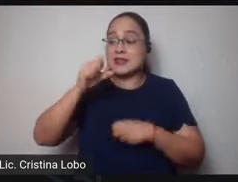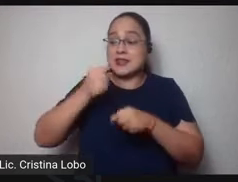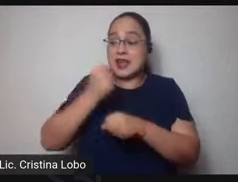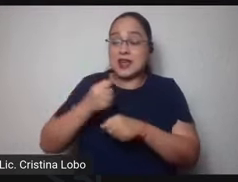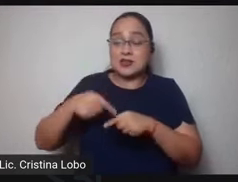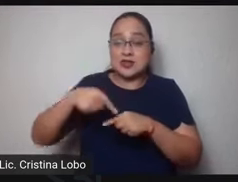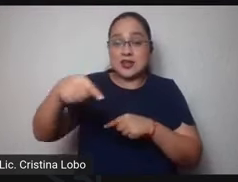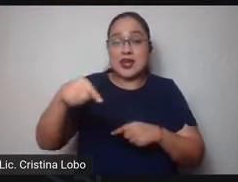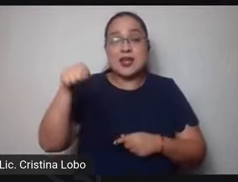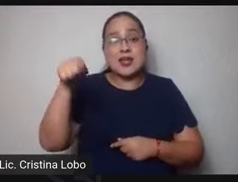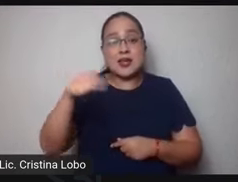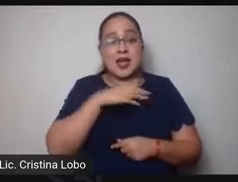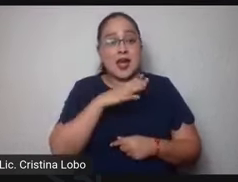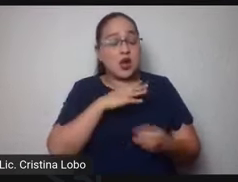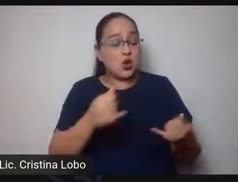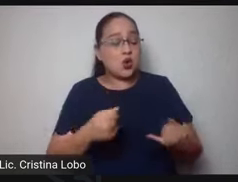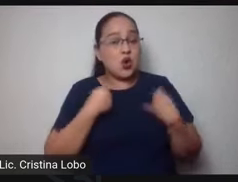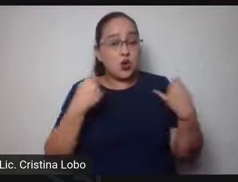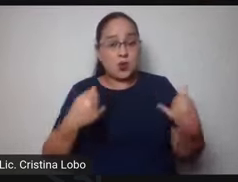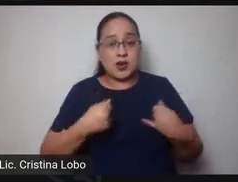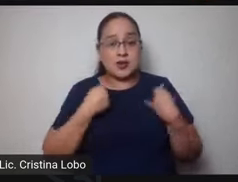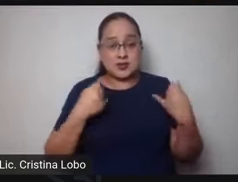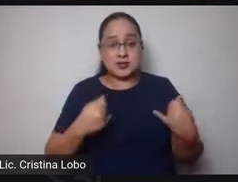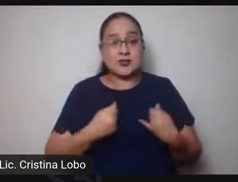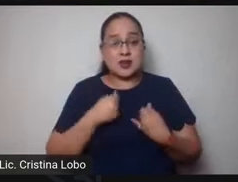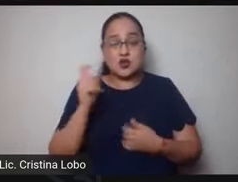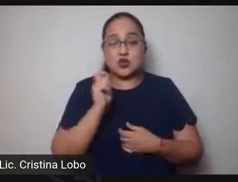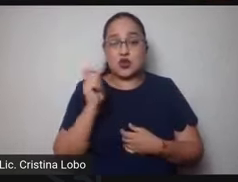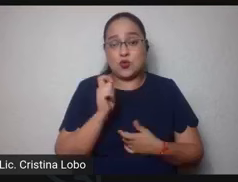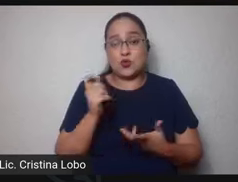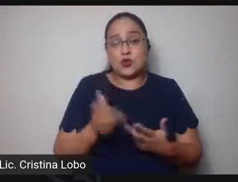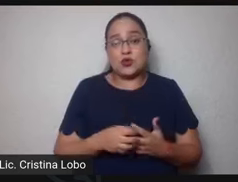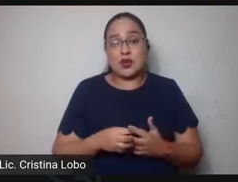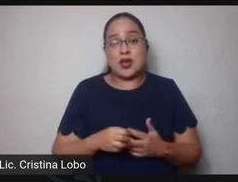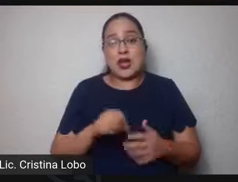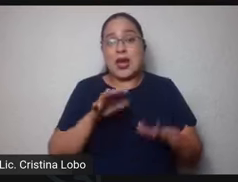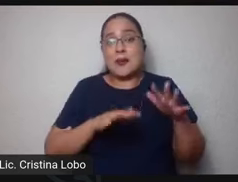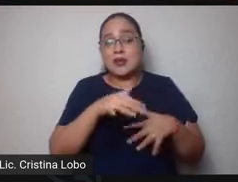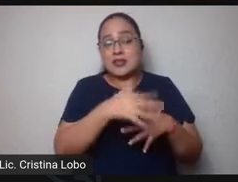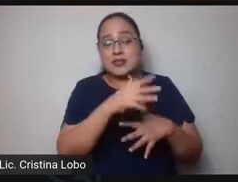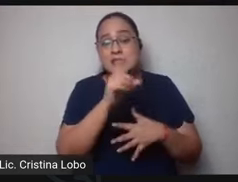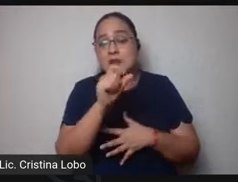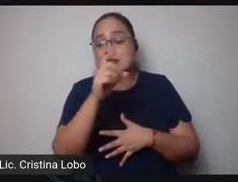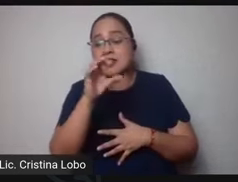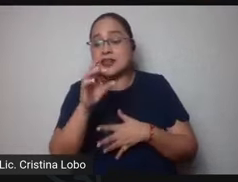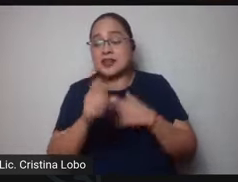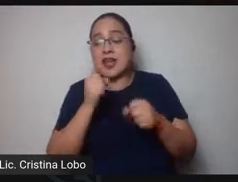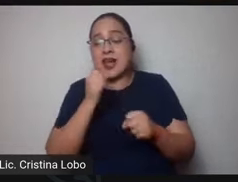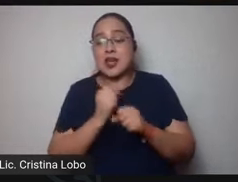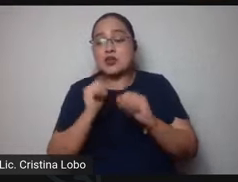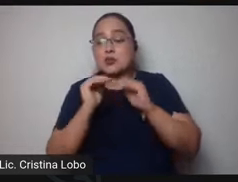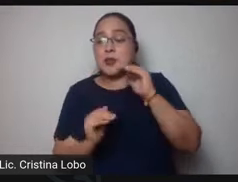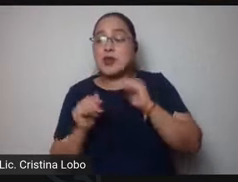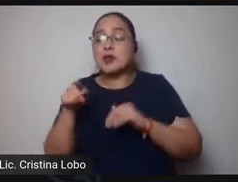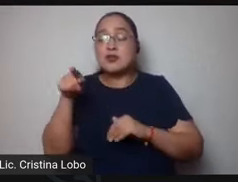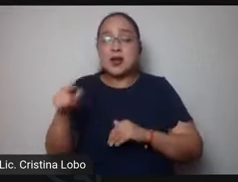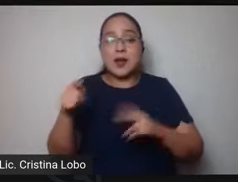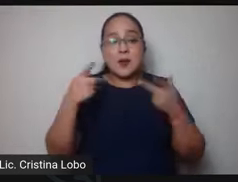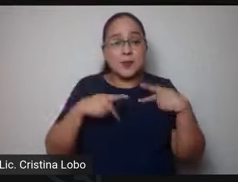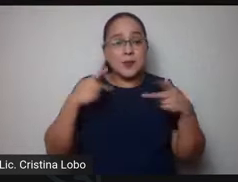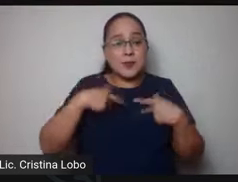con adolescentes, con jóvenes, de 15, 20, 30 años menores que la persona